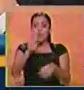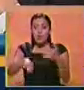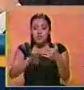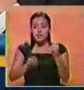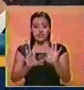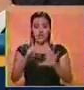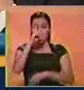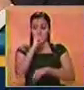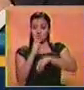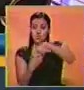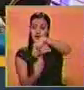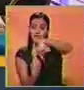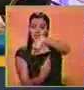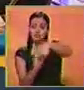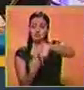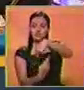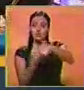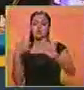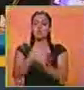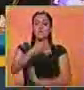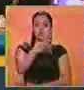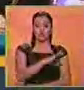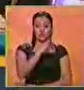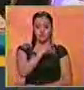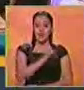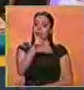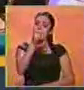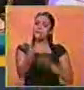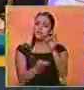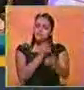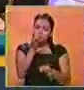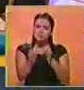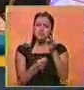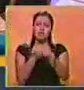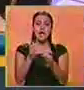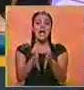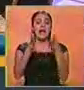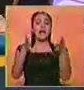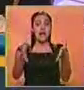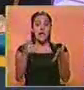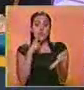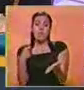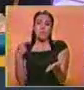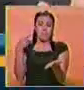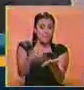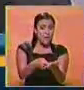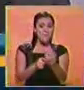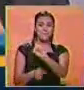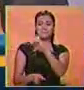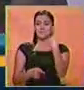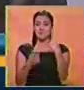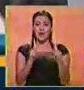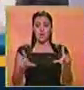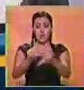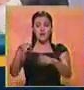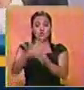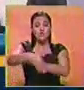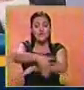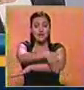la revolución la ha transformado en materia social. A propósito, indicó que se han hecho grandes inversiones en las principales arterias